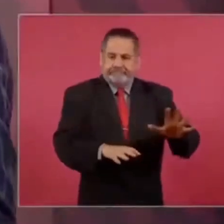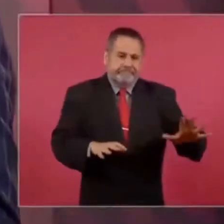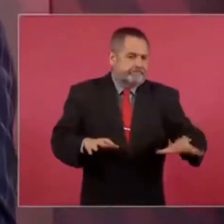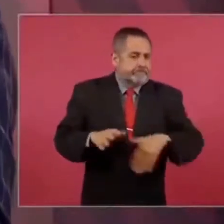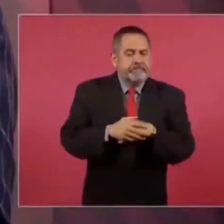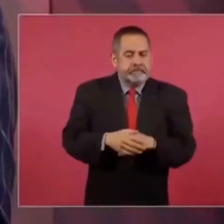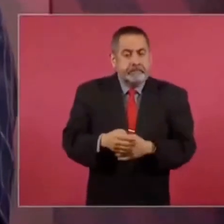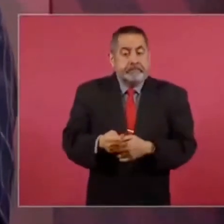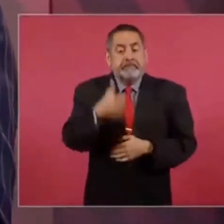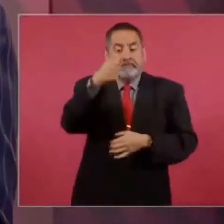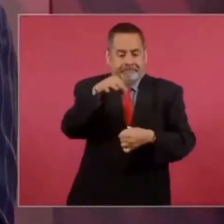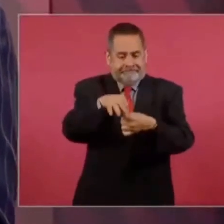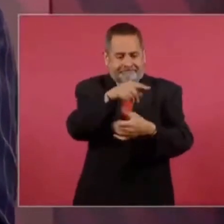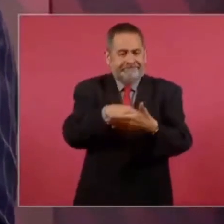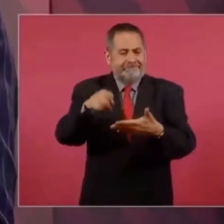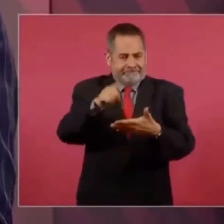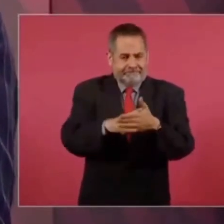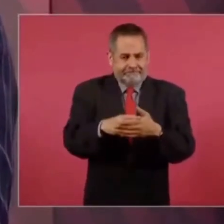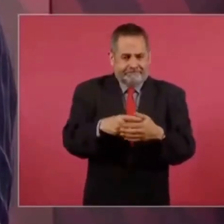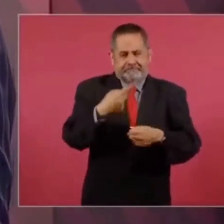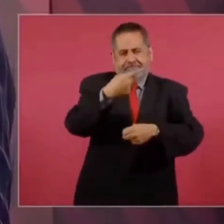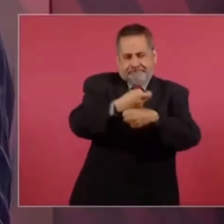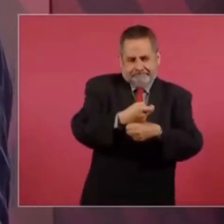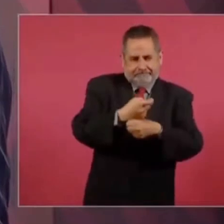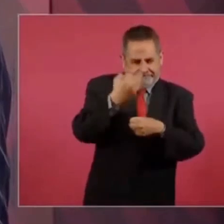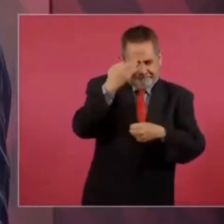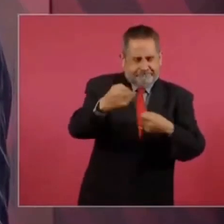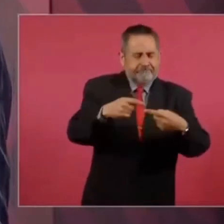elecciones primarias y secundarias